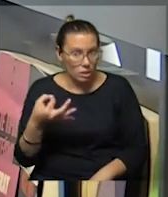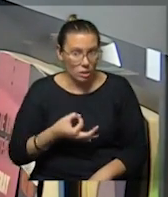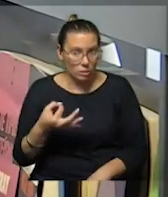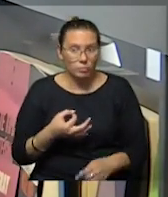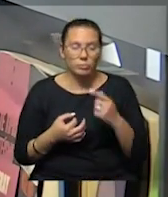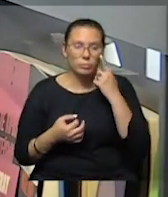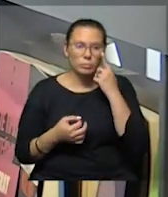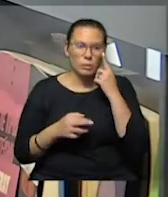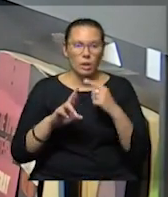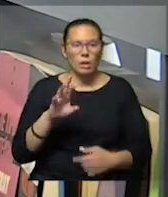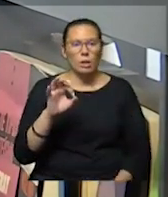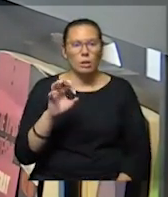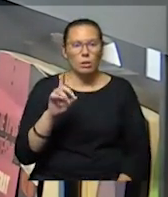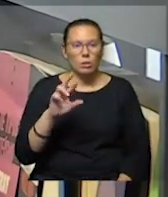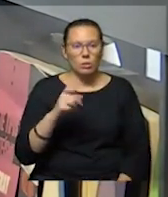contra recomiendo